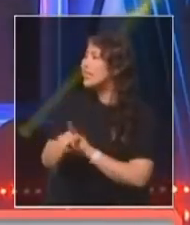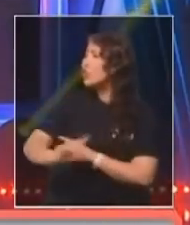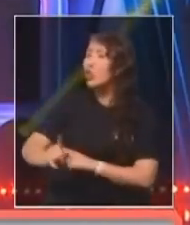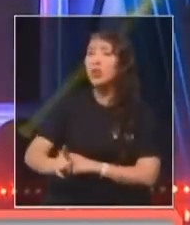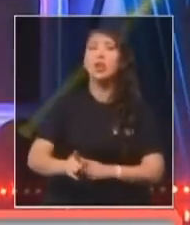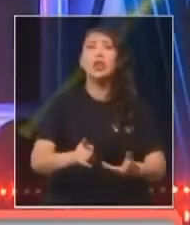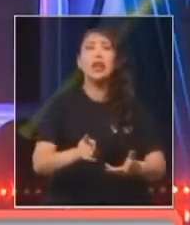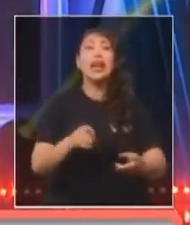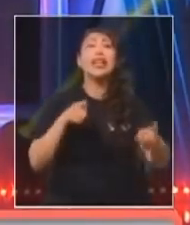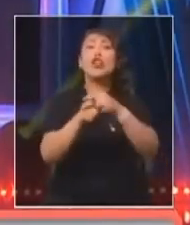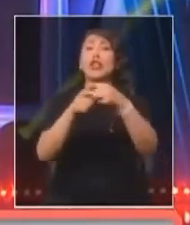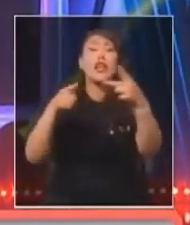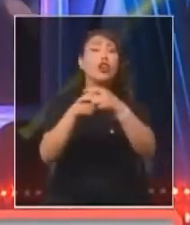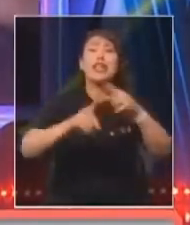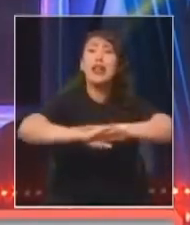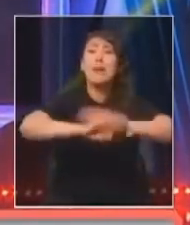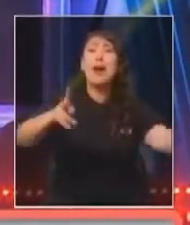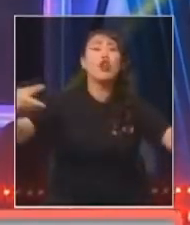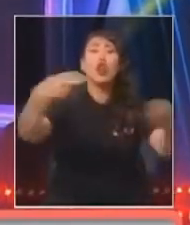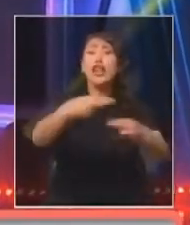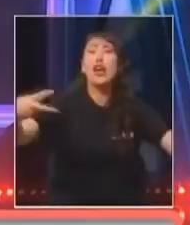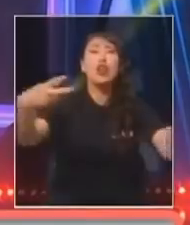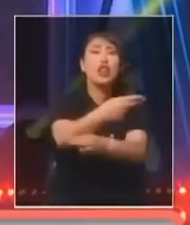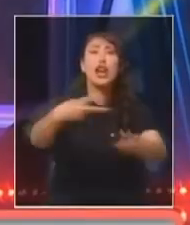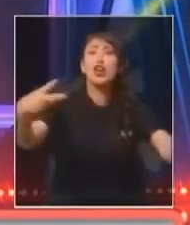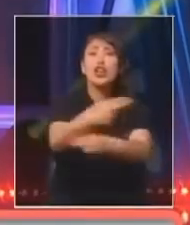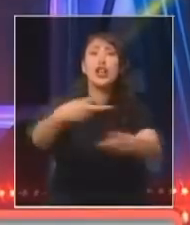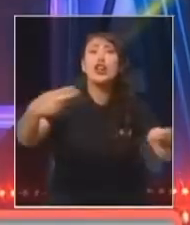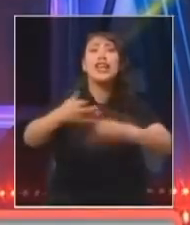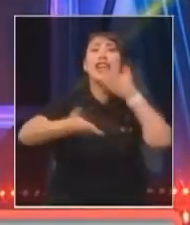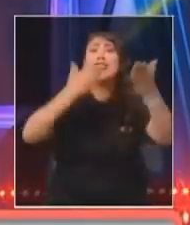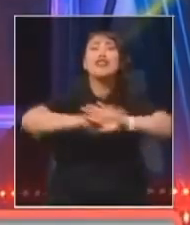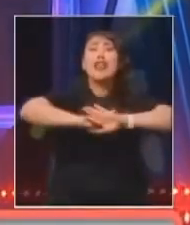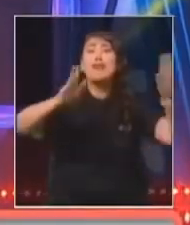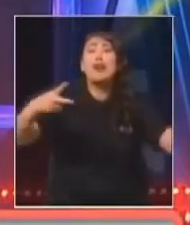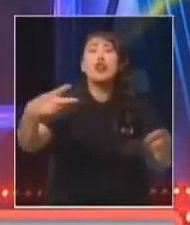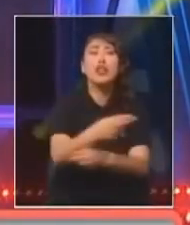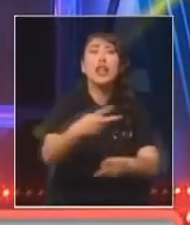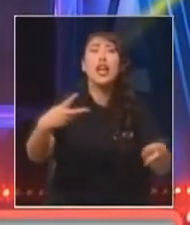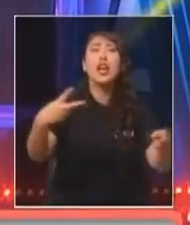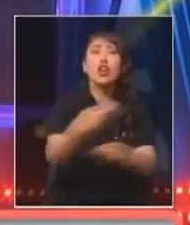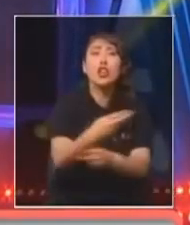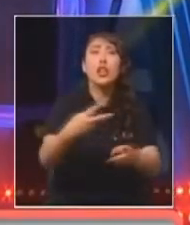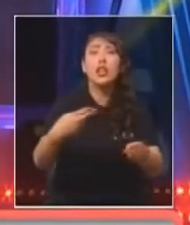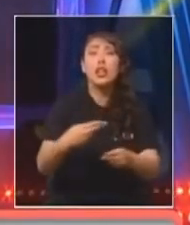No se va. Que corte la transmisión, no corte la transmisión,